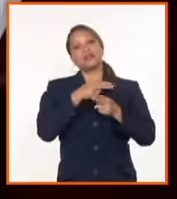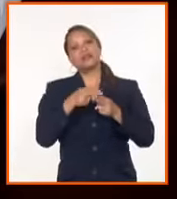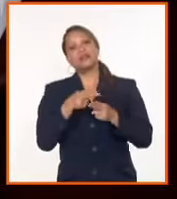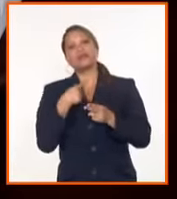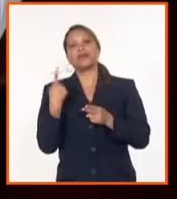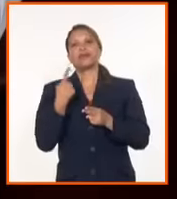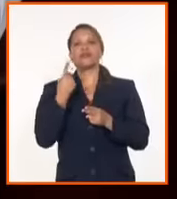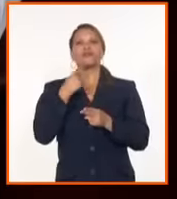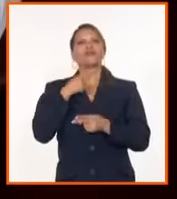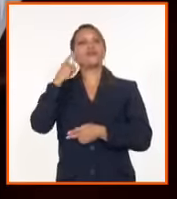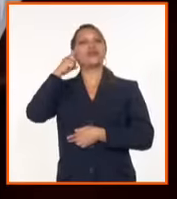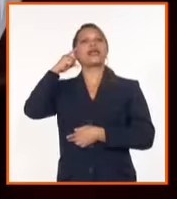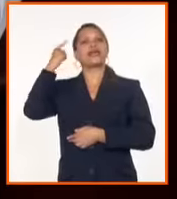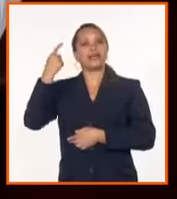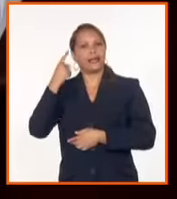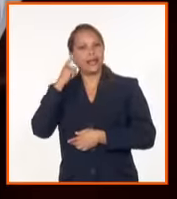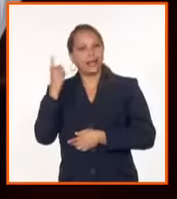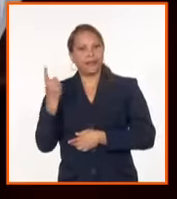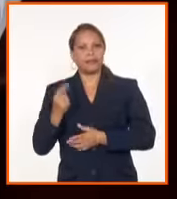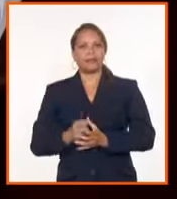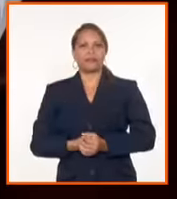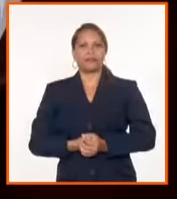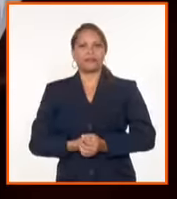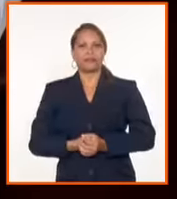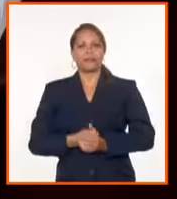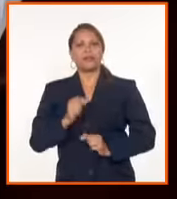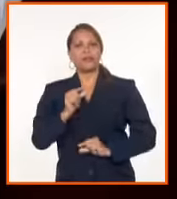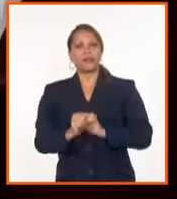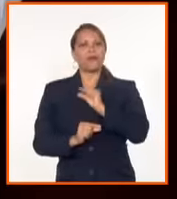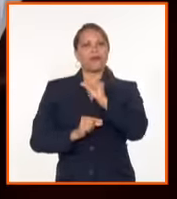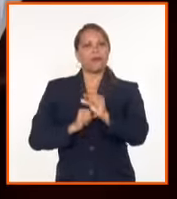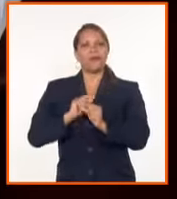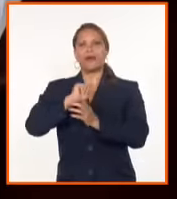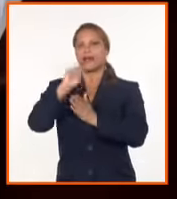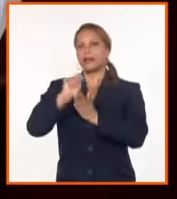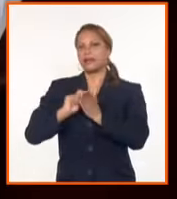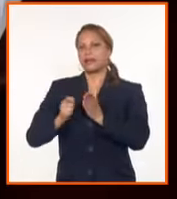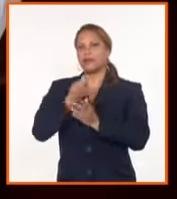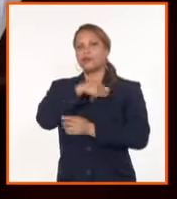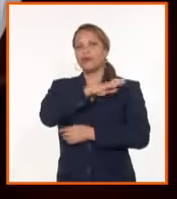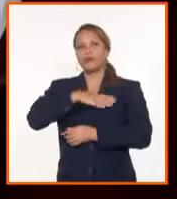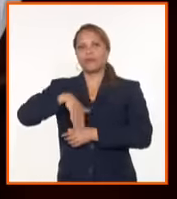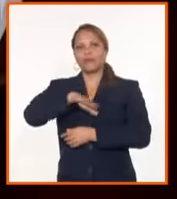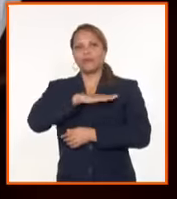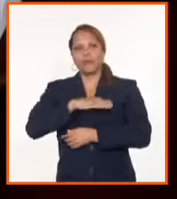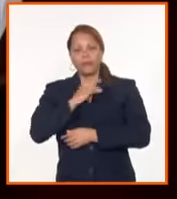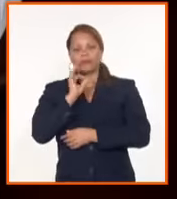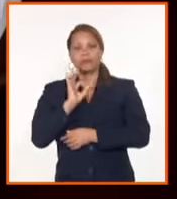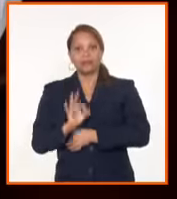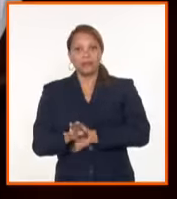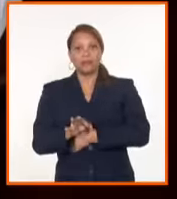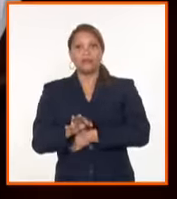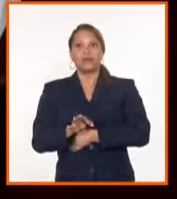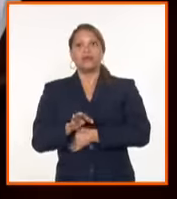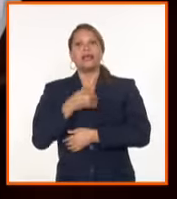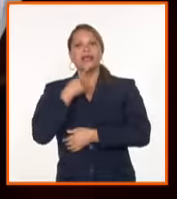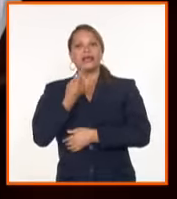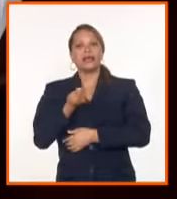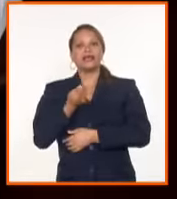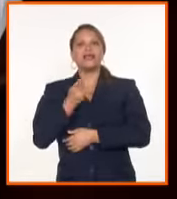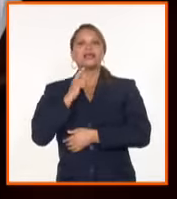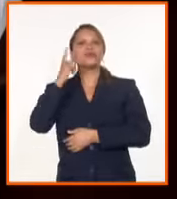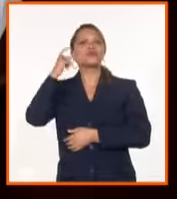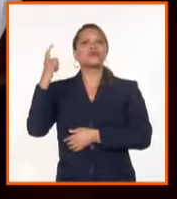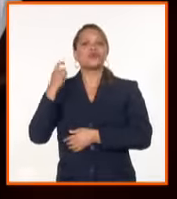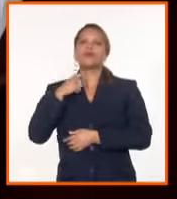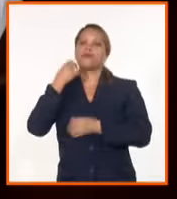cree, en una historia que ha construido, que ha escrito un pueblo empeñado en hacer realidad sus sueños, que nunca